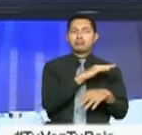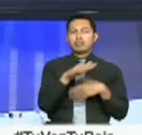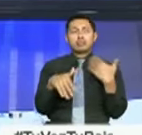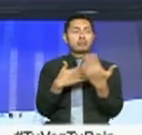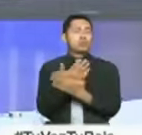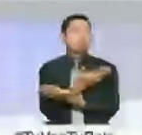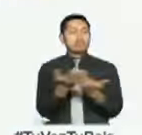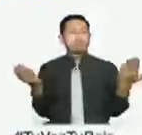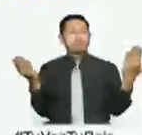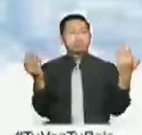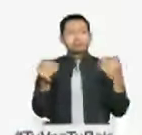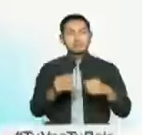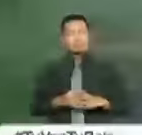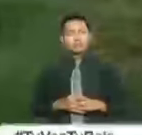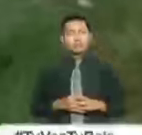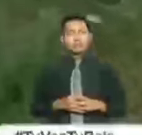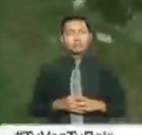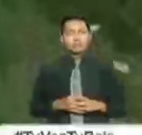asiático.